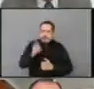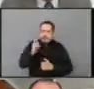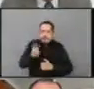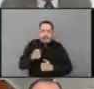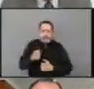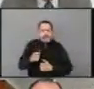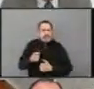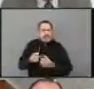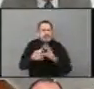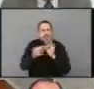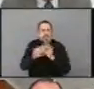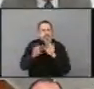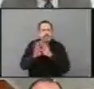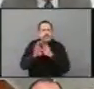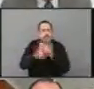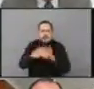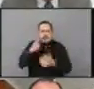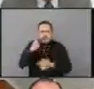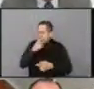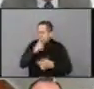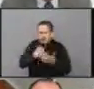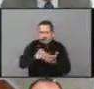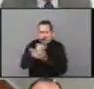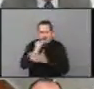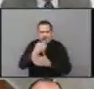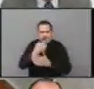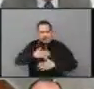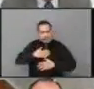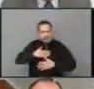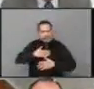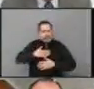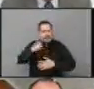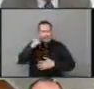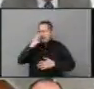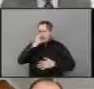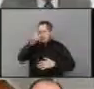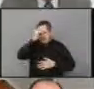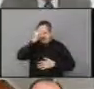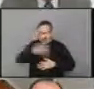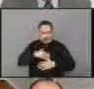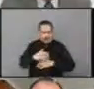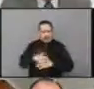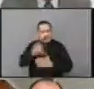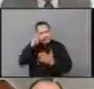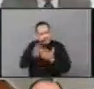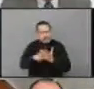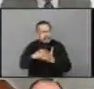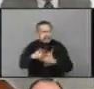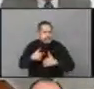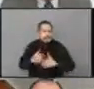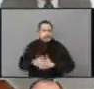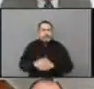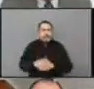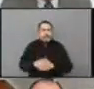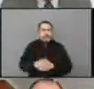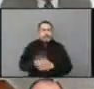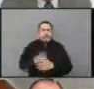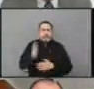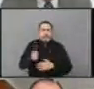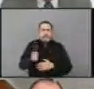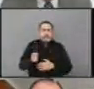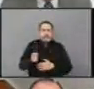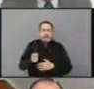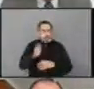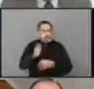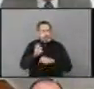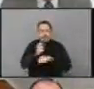a definir alguna posición en lo particular. Creo que aquí tenemos una